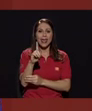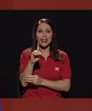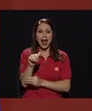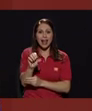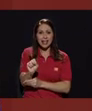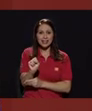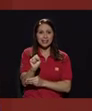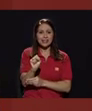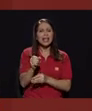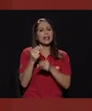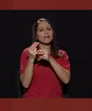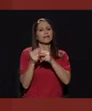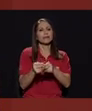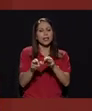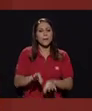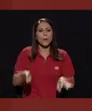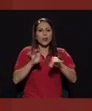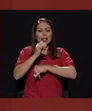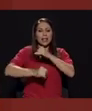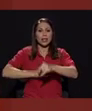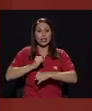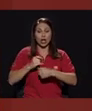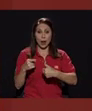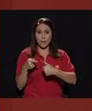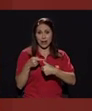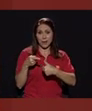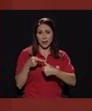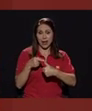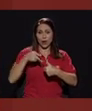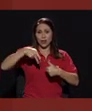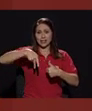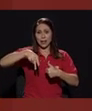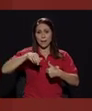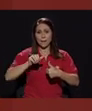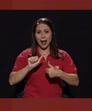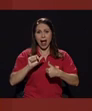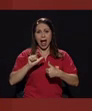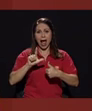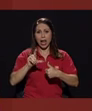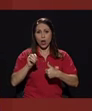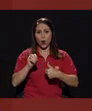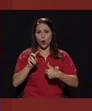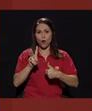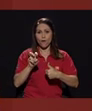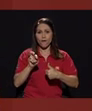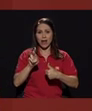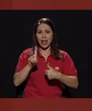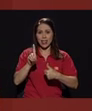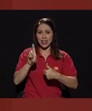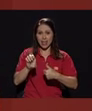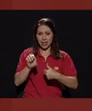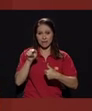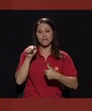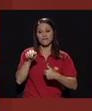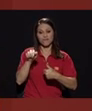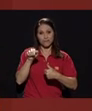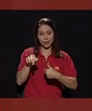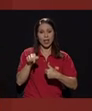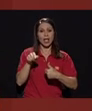importancia internacional. El primero de ellos fue Palo Verde, precisamente un